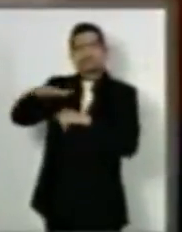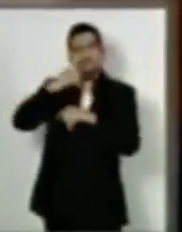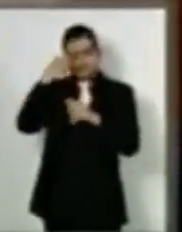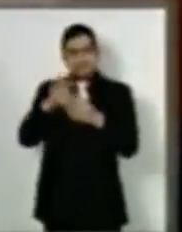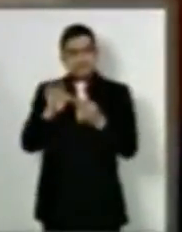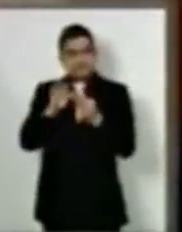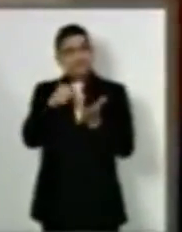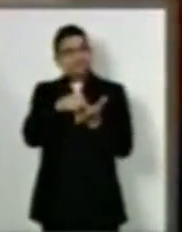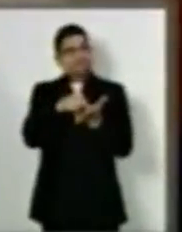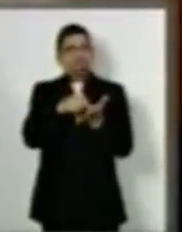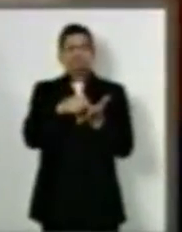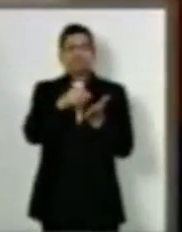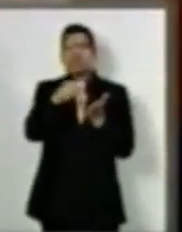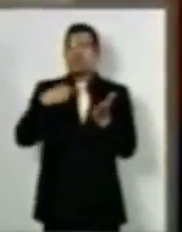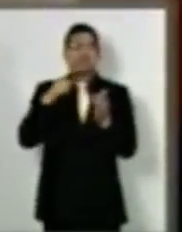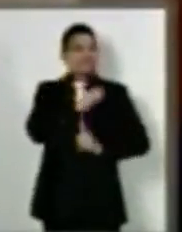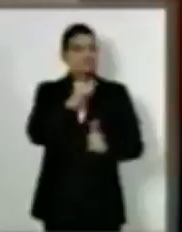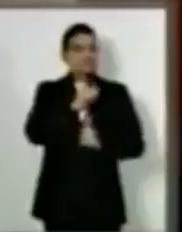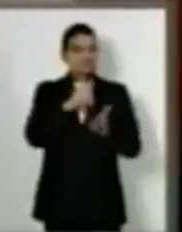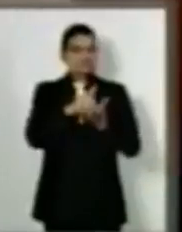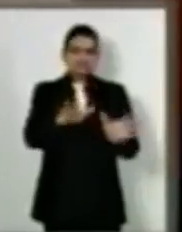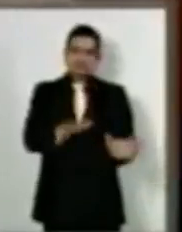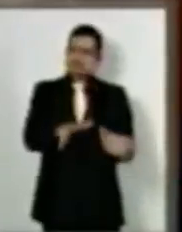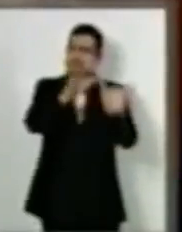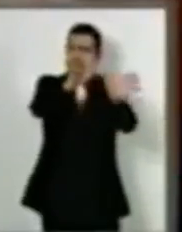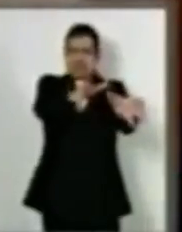sacar a las Fuerzas Armadas a la calle.